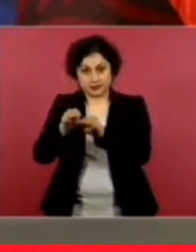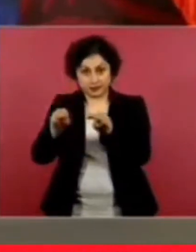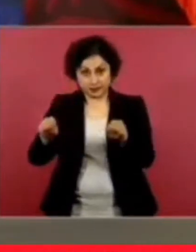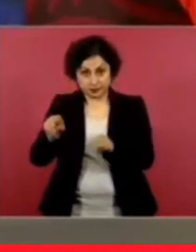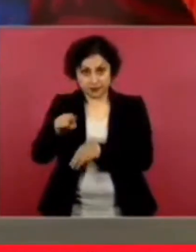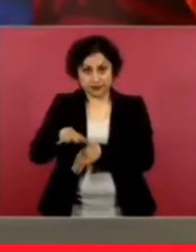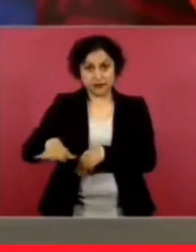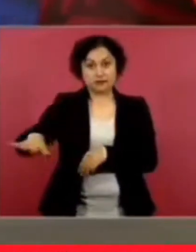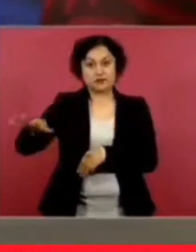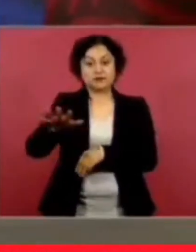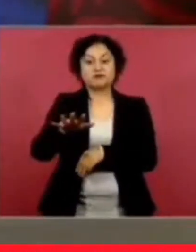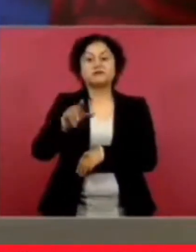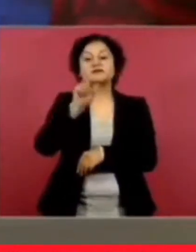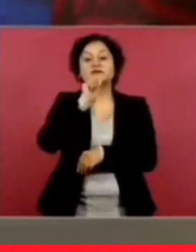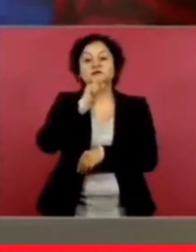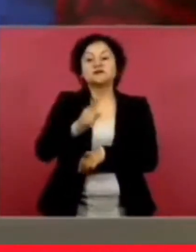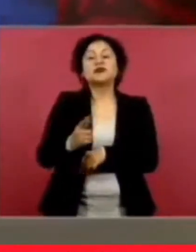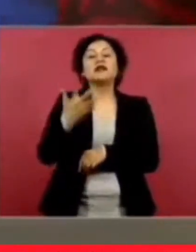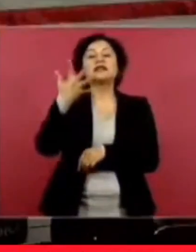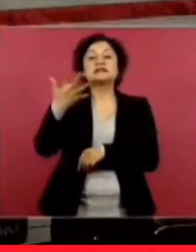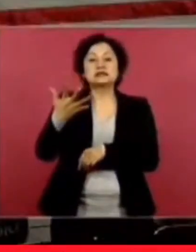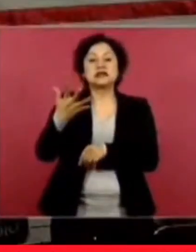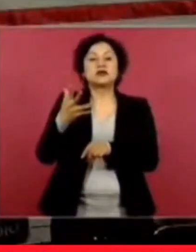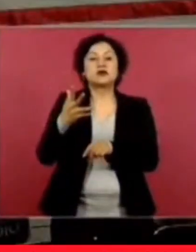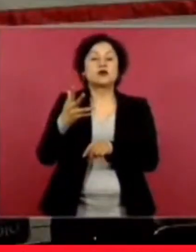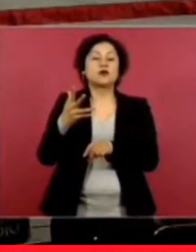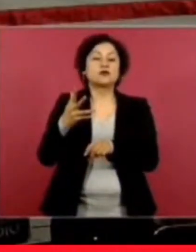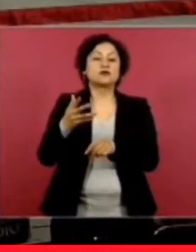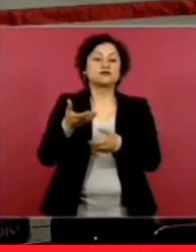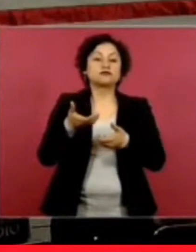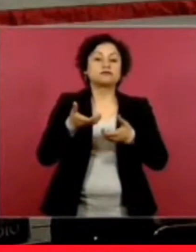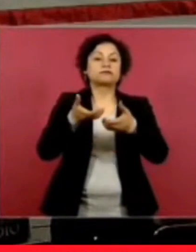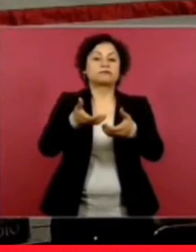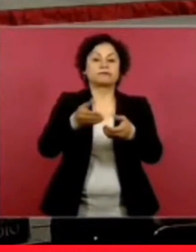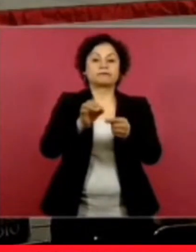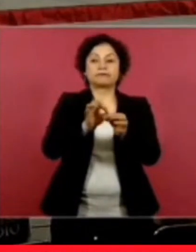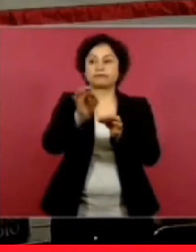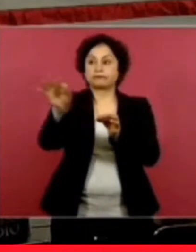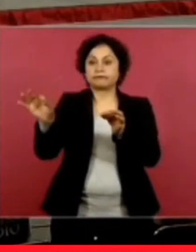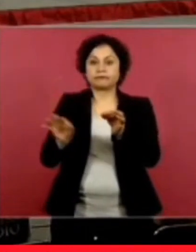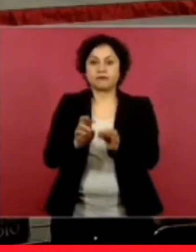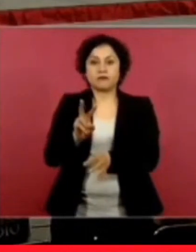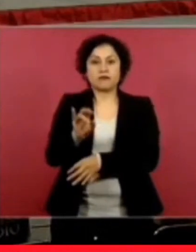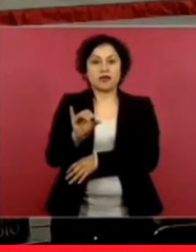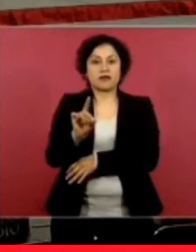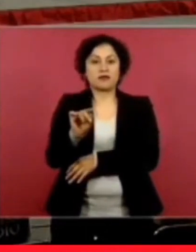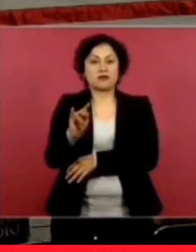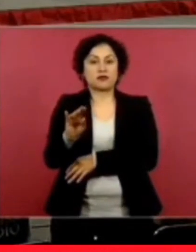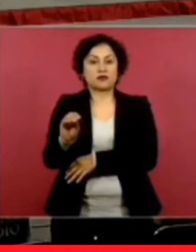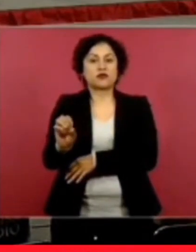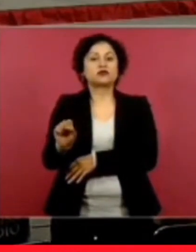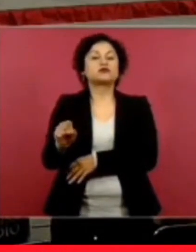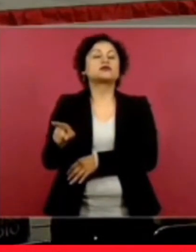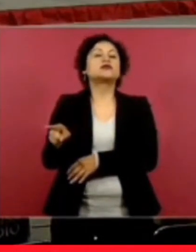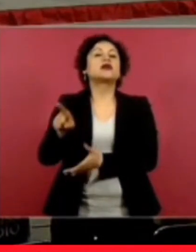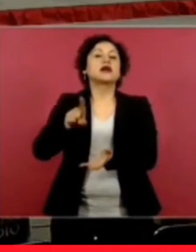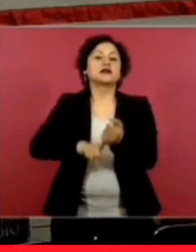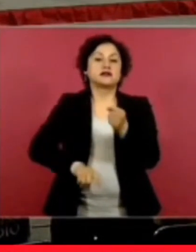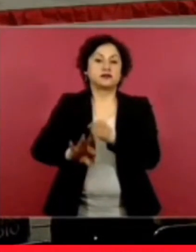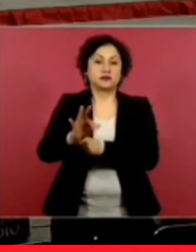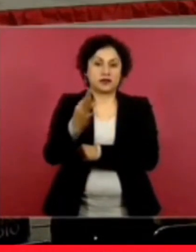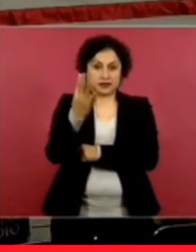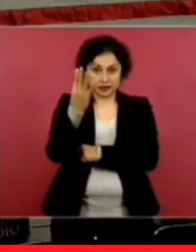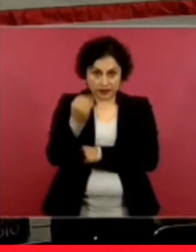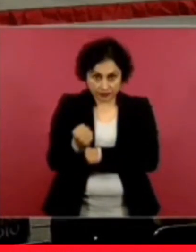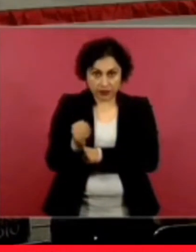y de los cinco viaductos que están construidos completamente tenemos cuarenta y nueve pasos vehiculares